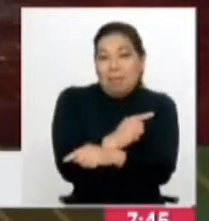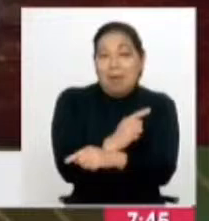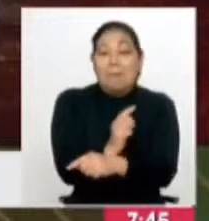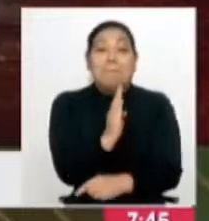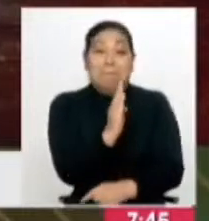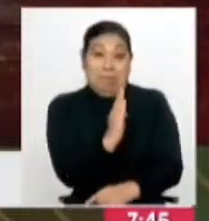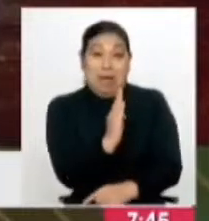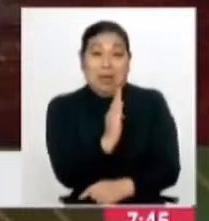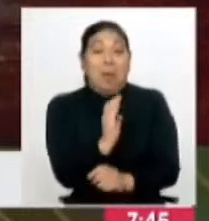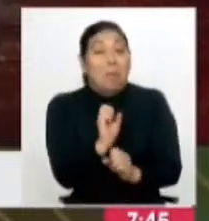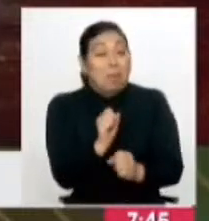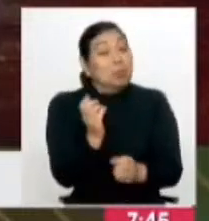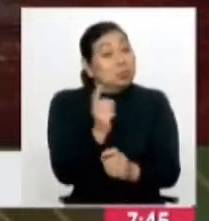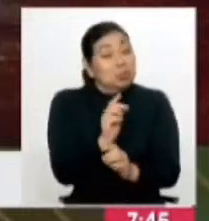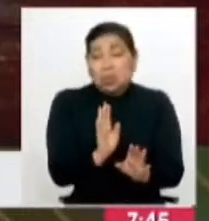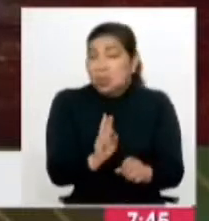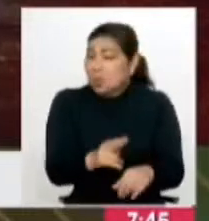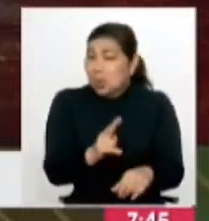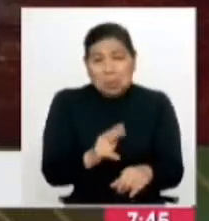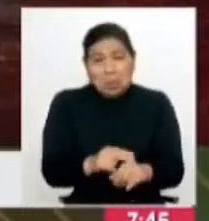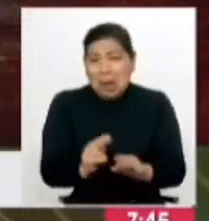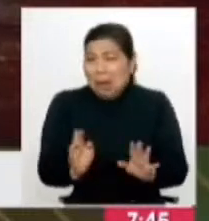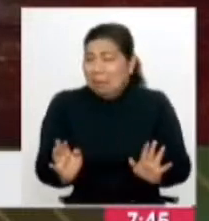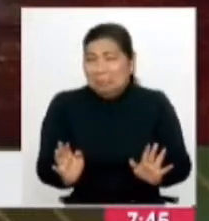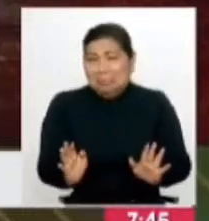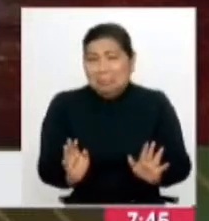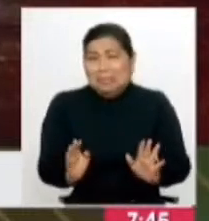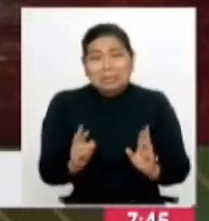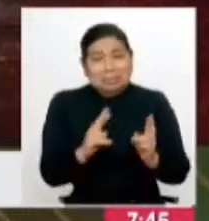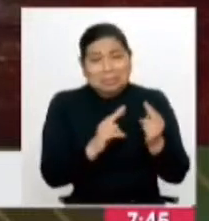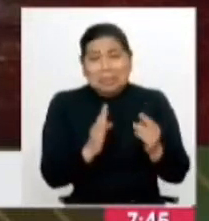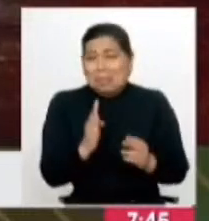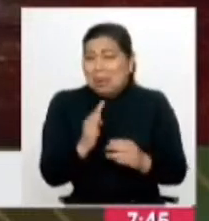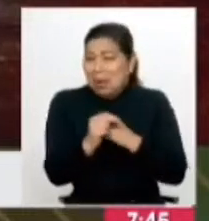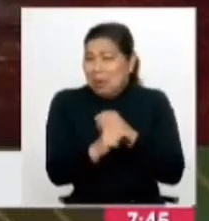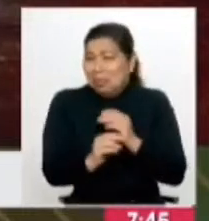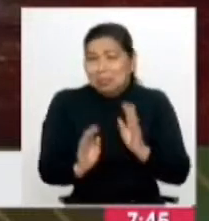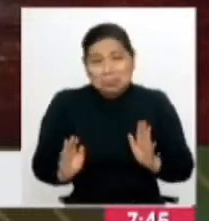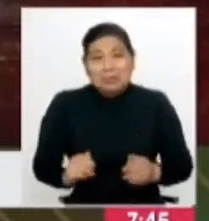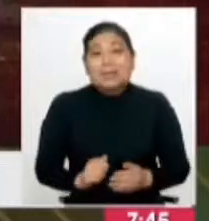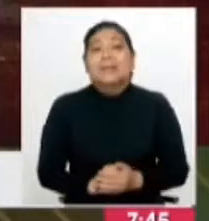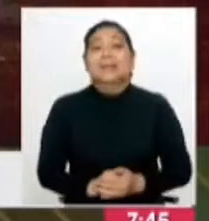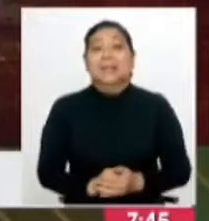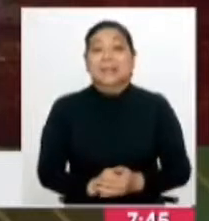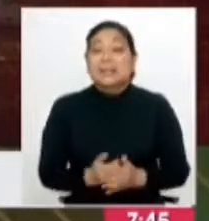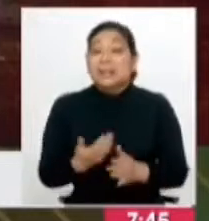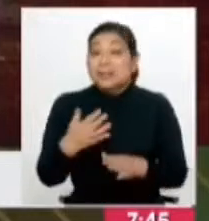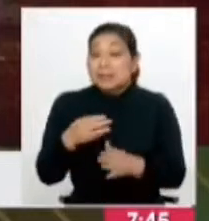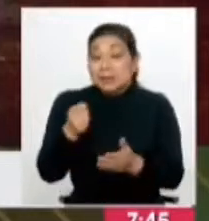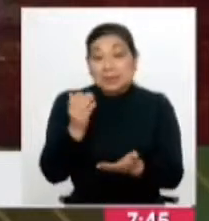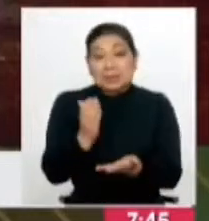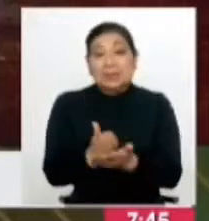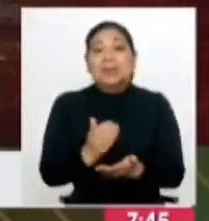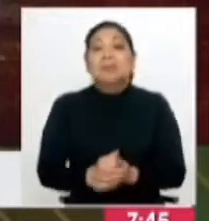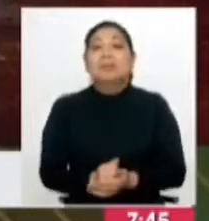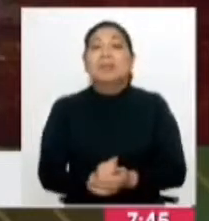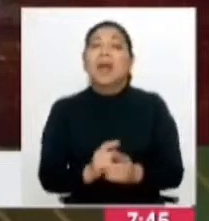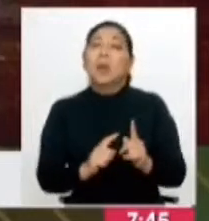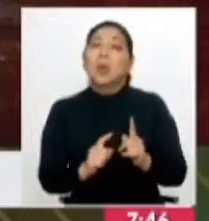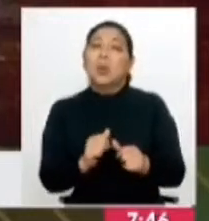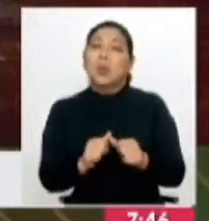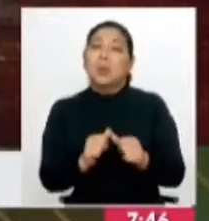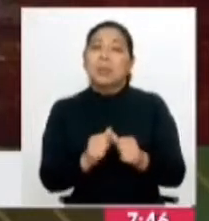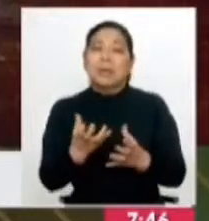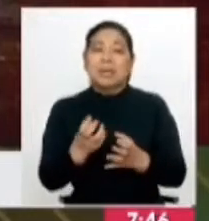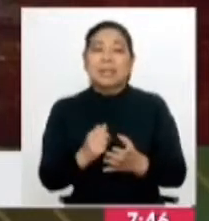banco, pueden migrar tranquilamente a la banca privada. Es parte del rol también del Banco de la Nación. Tiene que ser, claro, ¿no? Incluir y poner en vitrina. Algunos números,